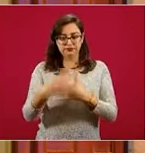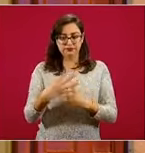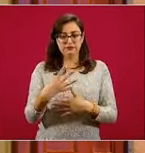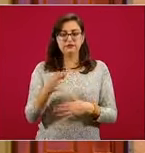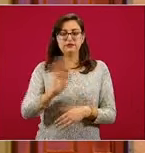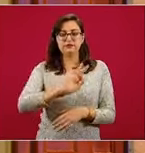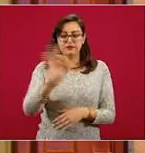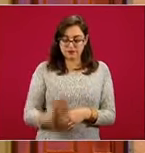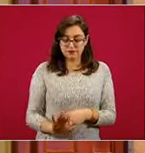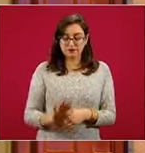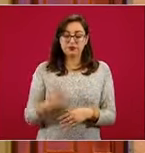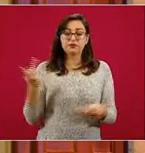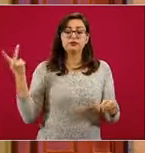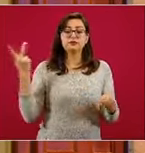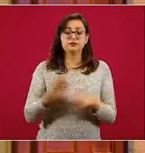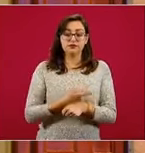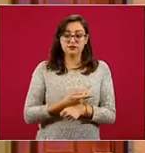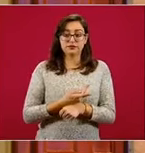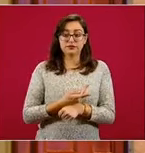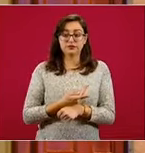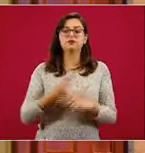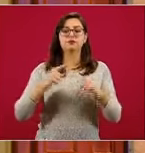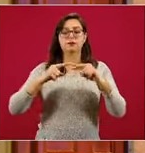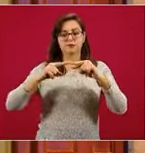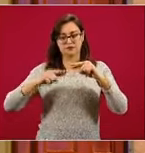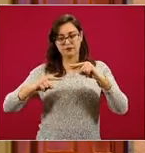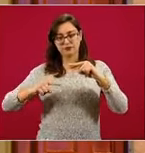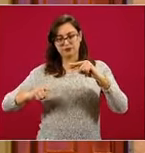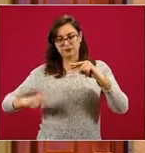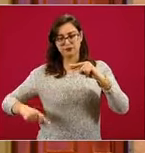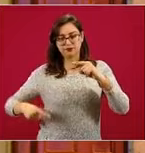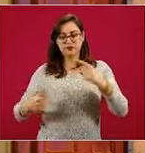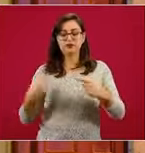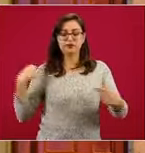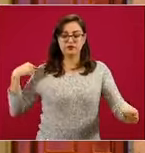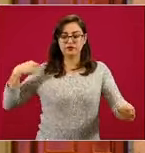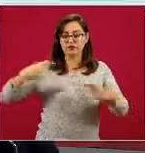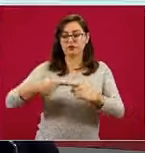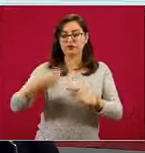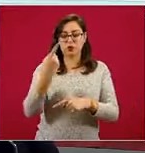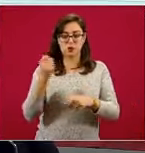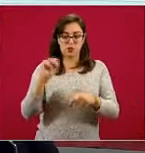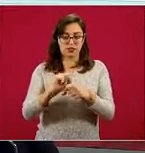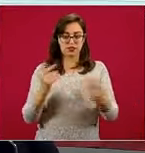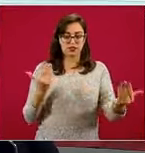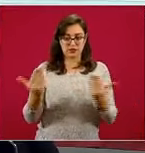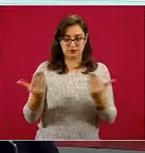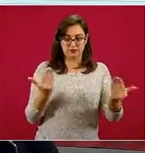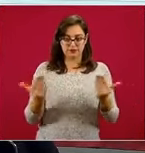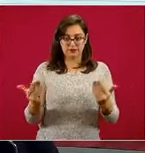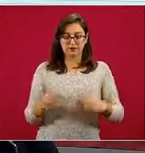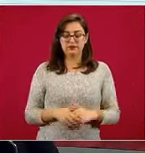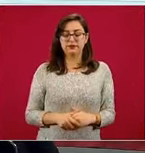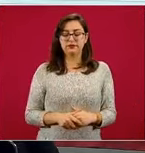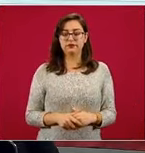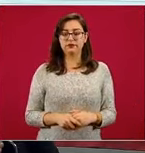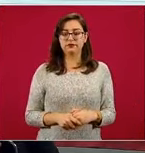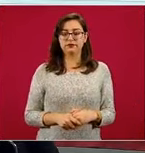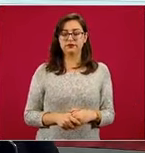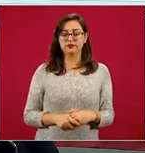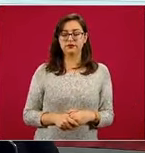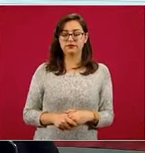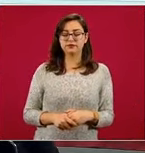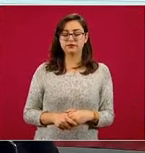14% y por lo tanto genera una tendencia descendente para efectos de esa medición. El porcentaje